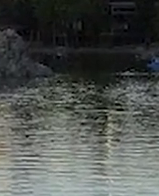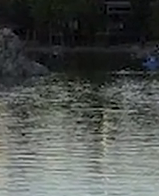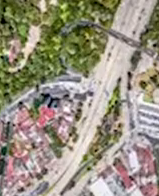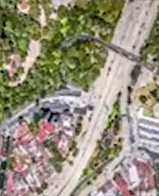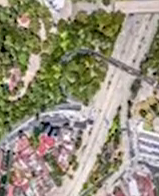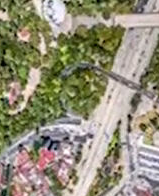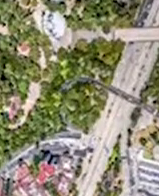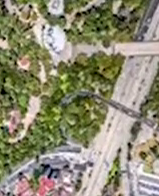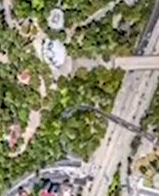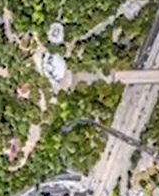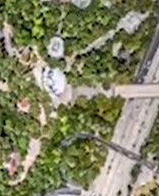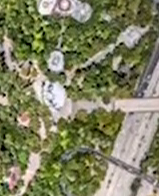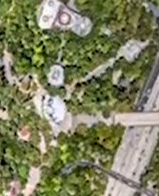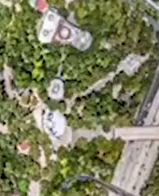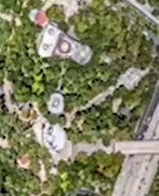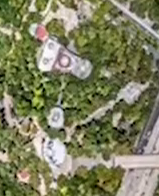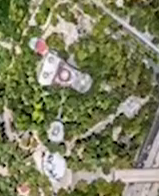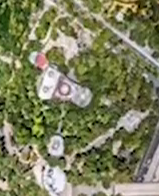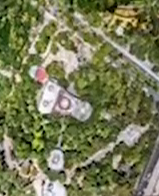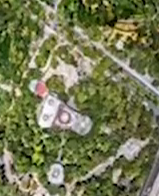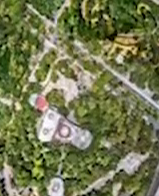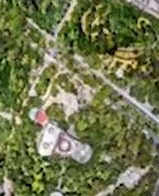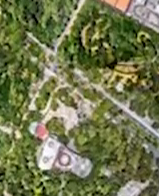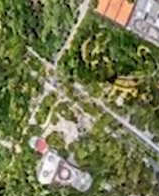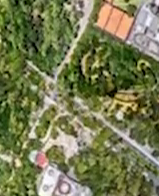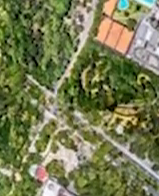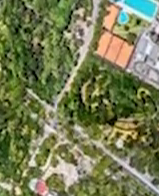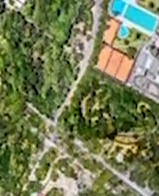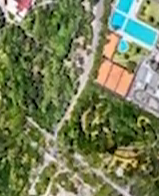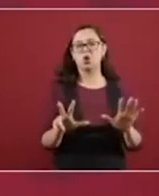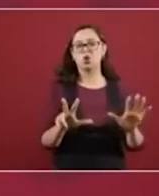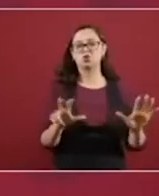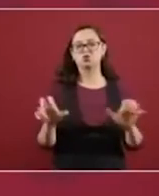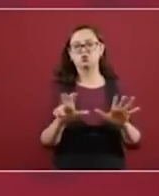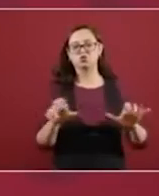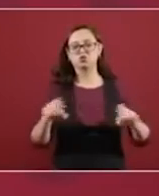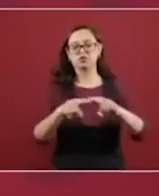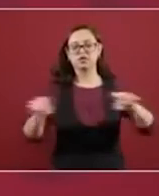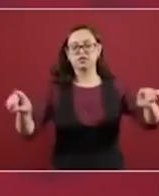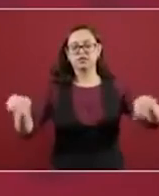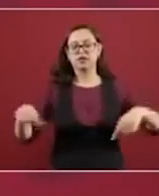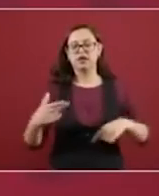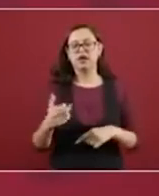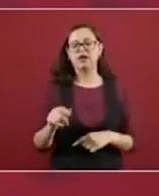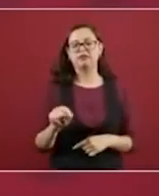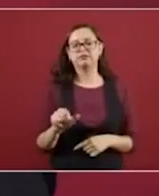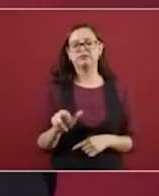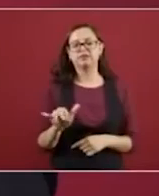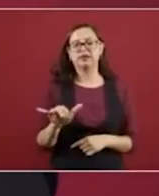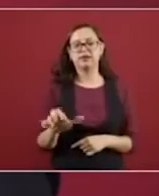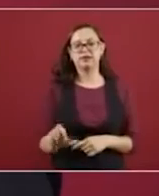integrará 800 hectáreas para la recreación cultural y artística de los mexicanos. Va a ser el espacio